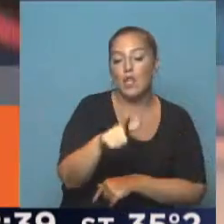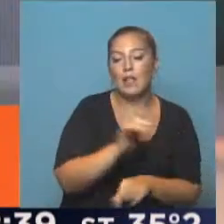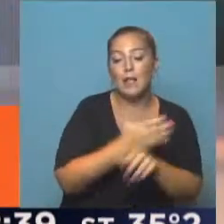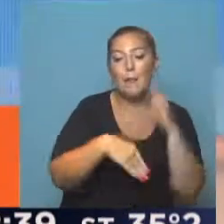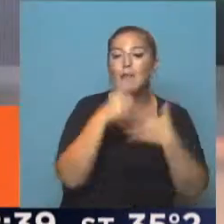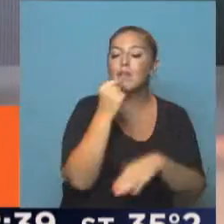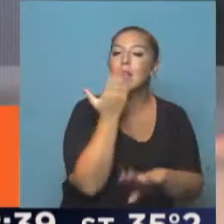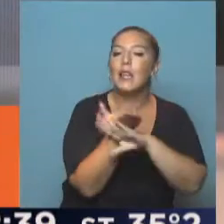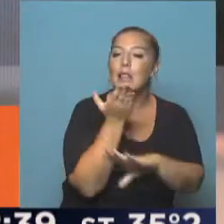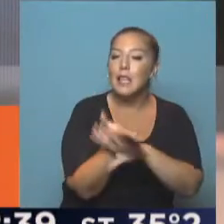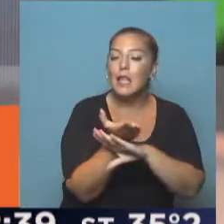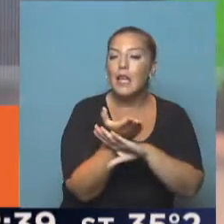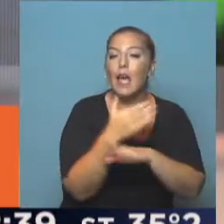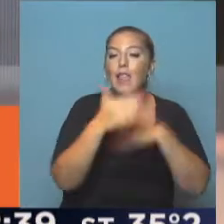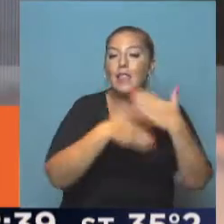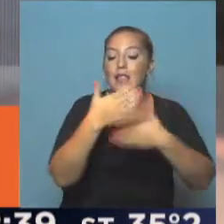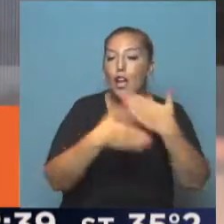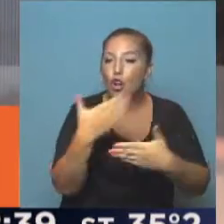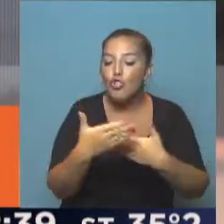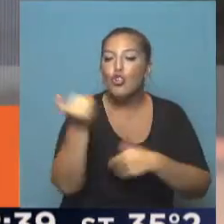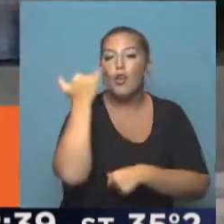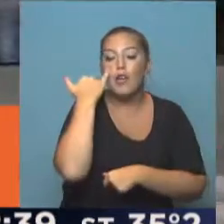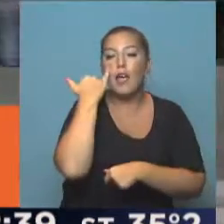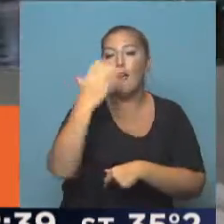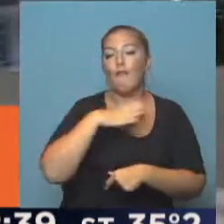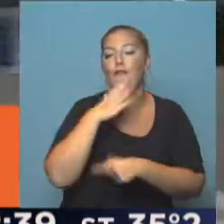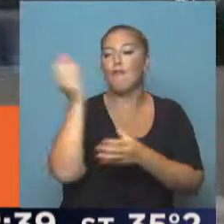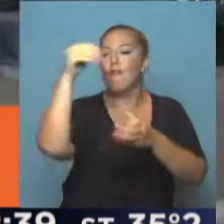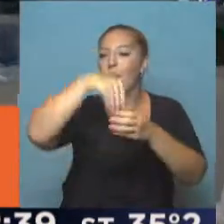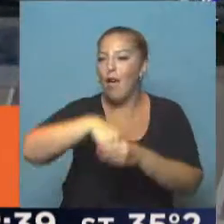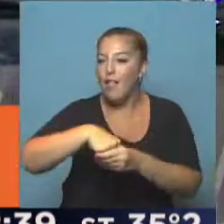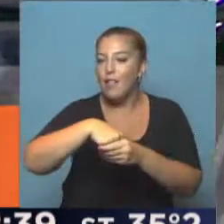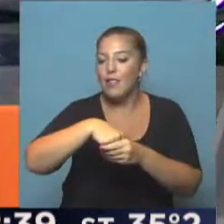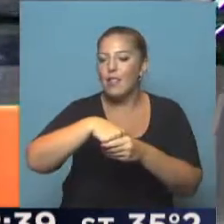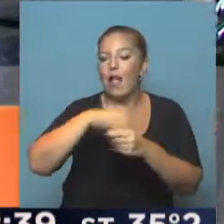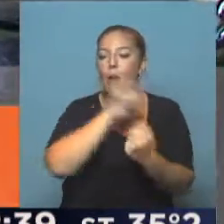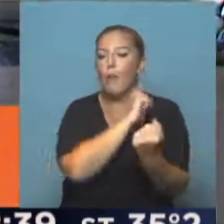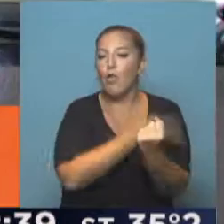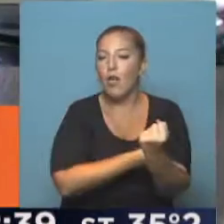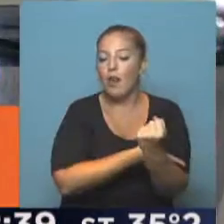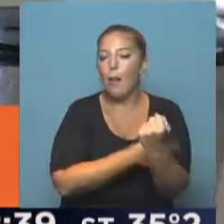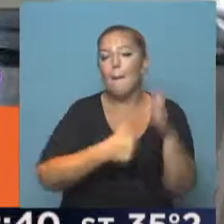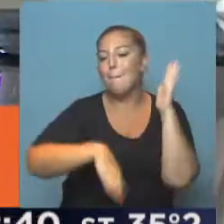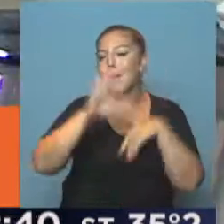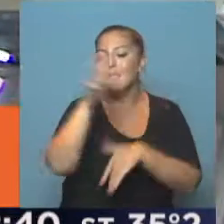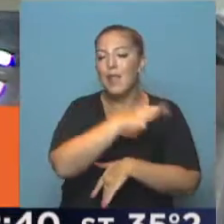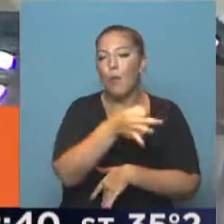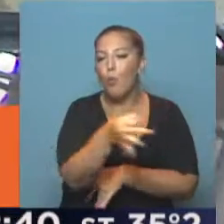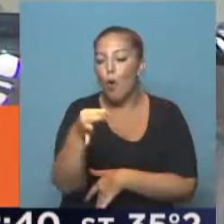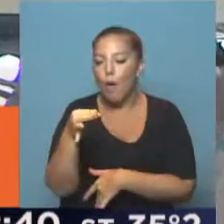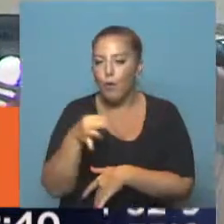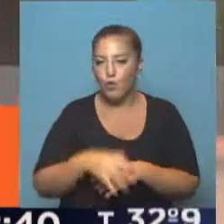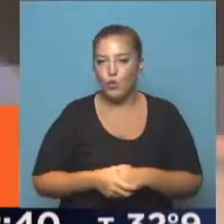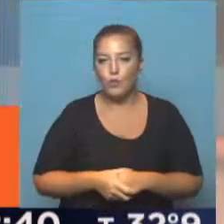que le han cuestionado es el modelo de desarrollo extractivista y la falta de participación en las esferas de poder, sobre todo de los pueblos originarios,